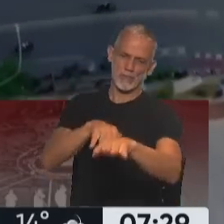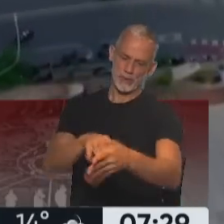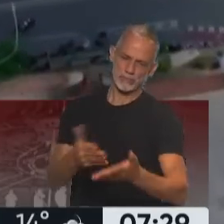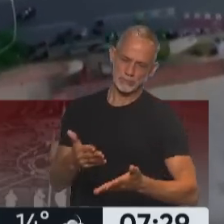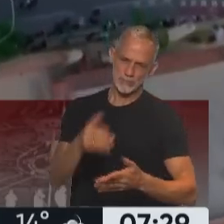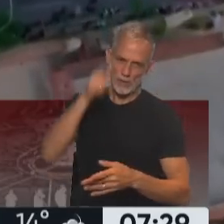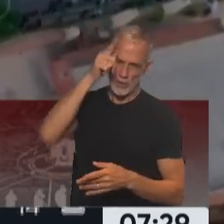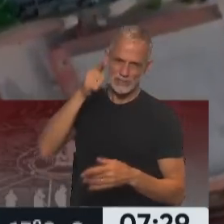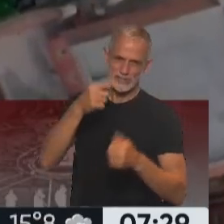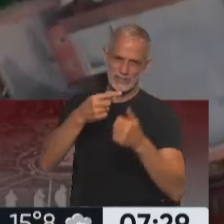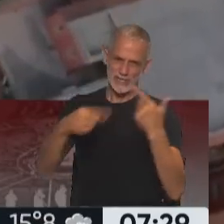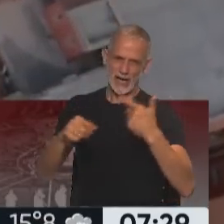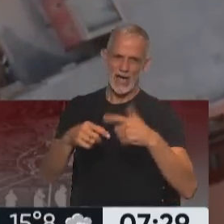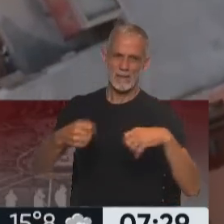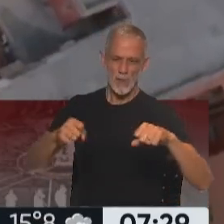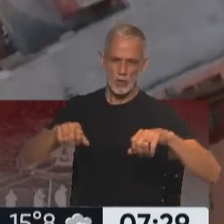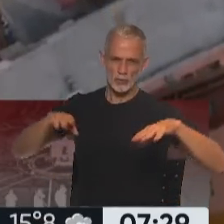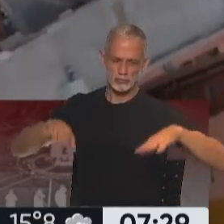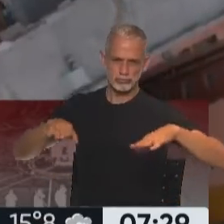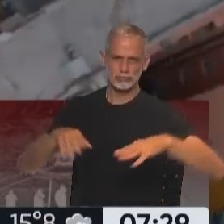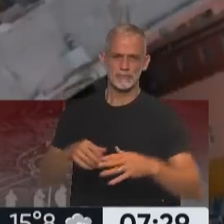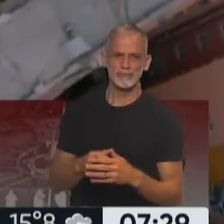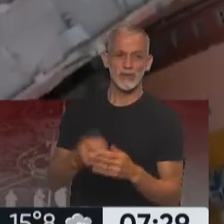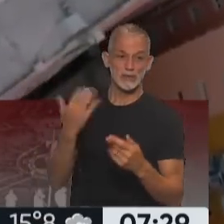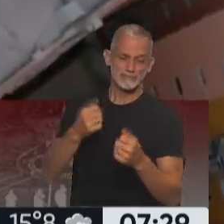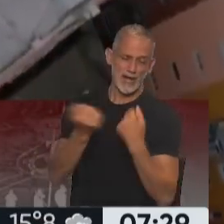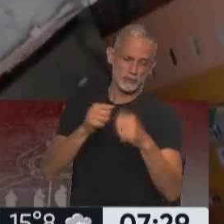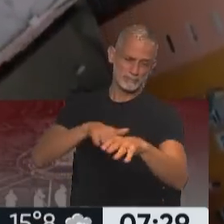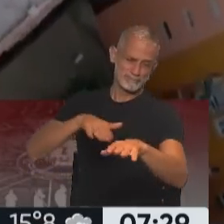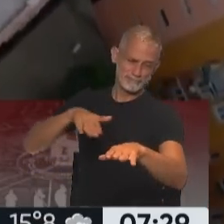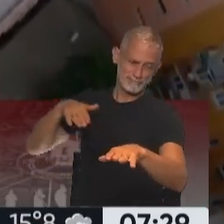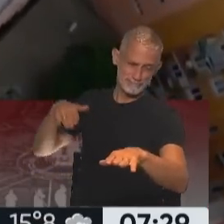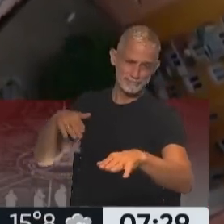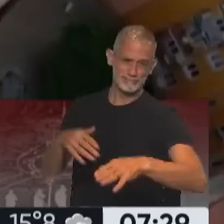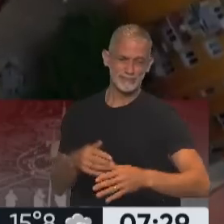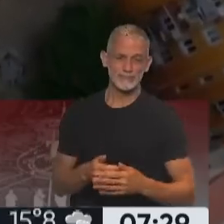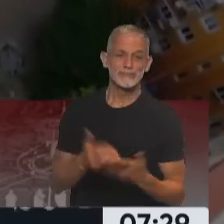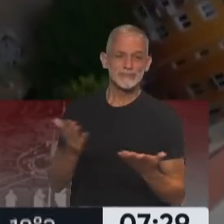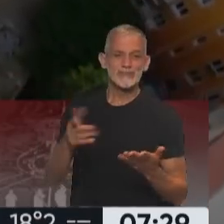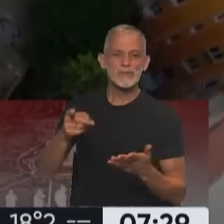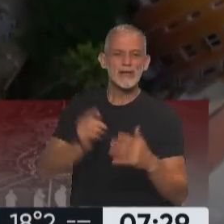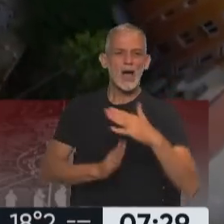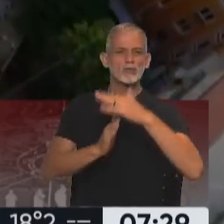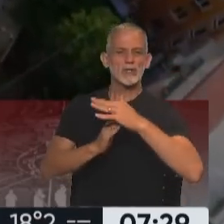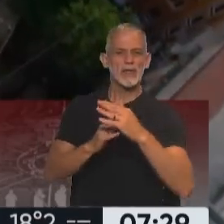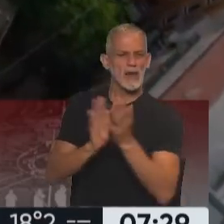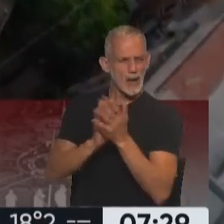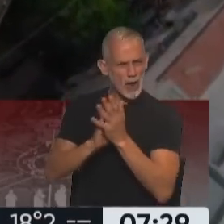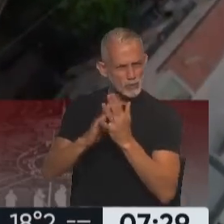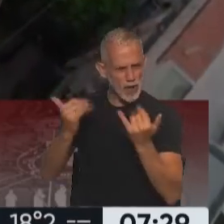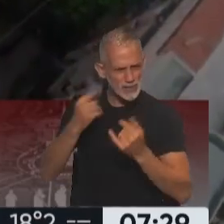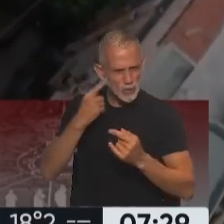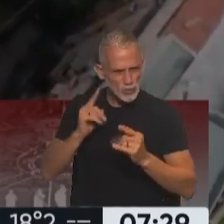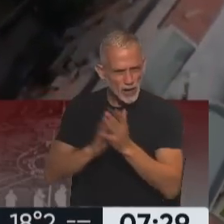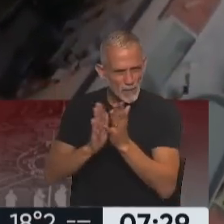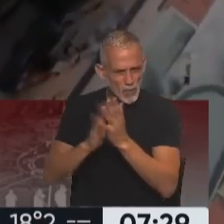por la policía motorizada y detrás una cantidad de vehículos que acompañan, que tiene que ver con Ahora las autoridades de la estamos iglesia. escuchando aplausos de fondo, no sé de Sí, dónde.